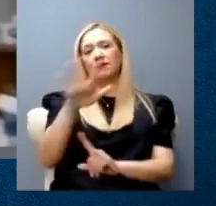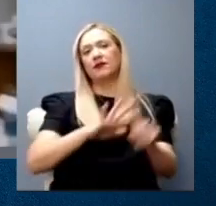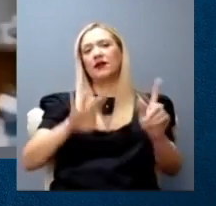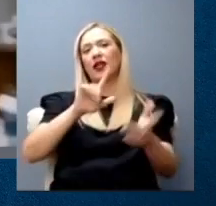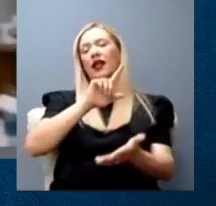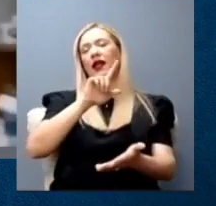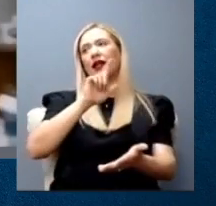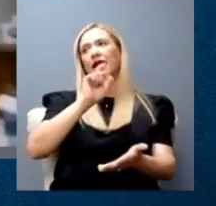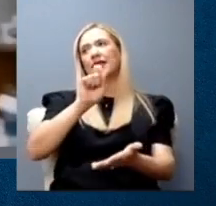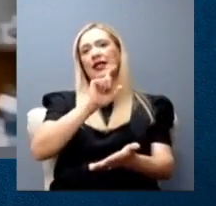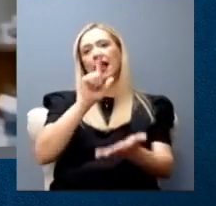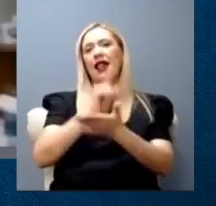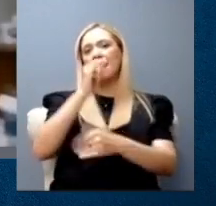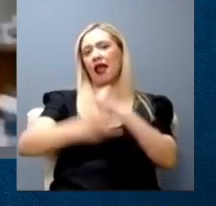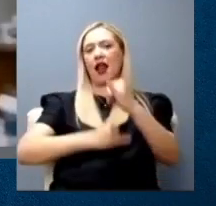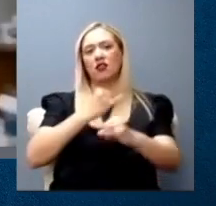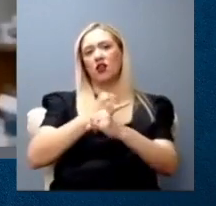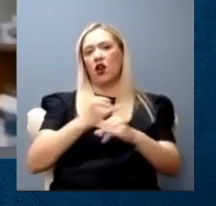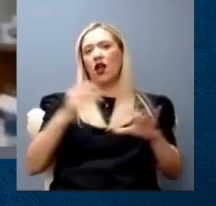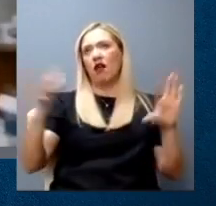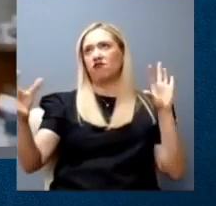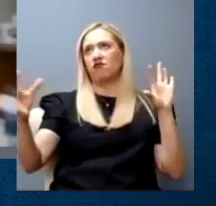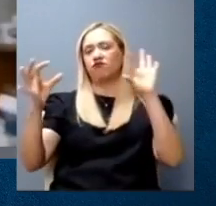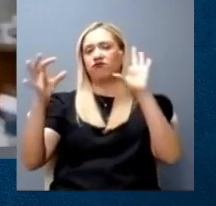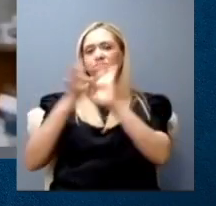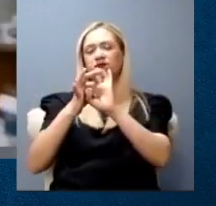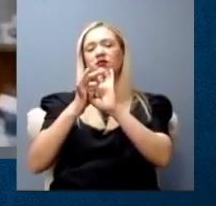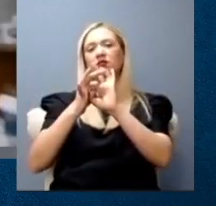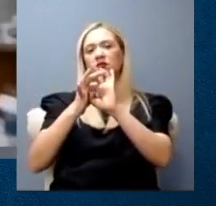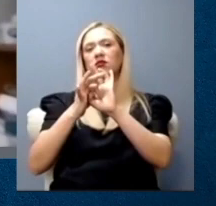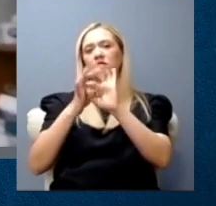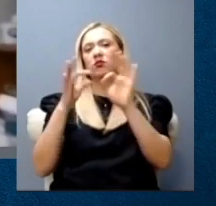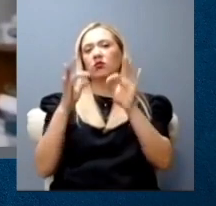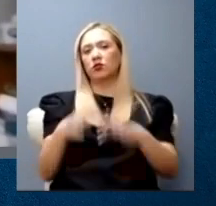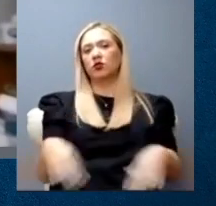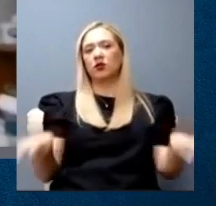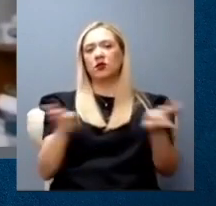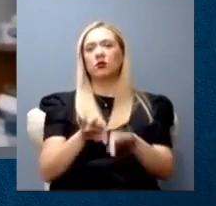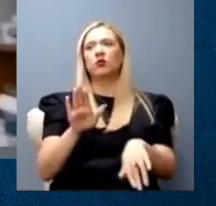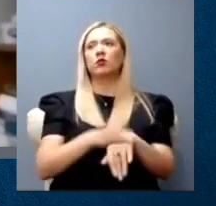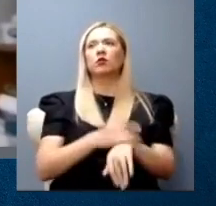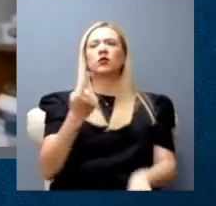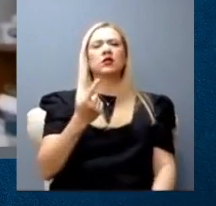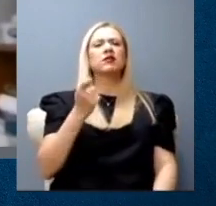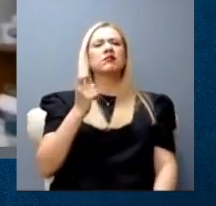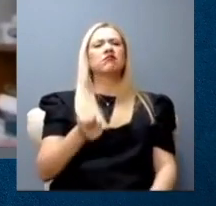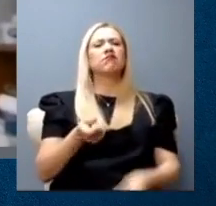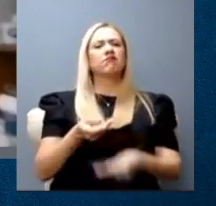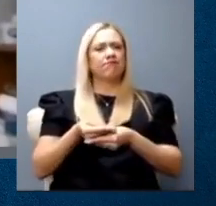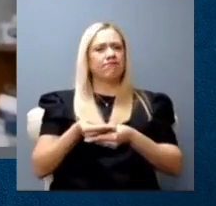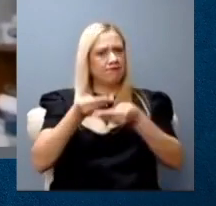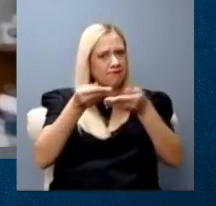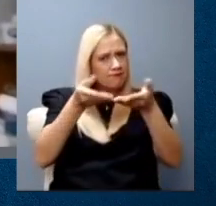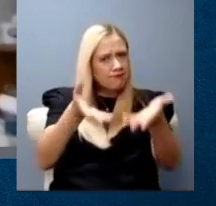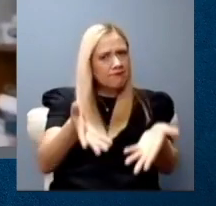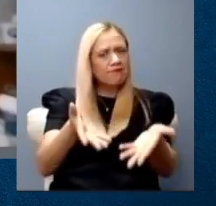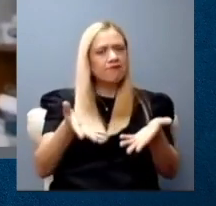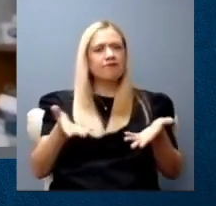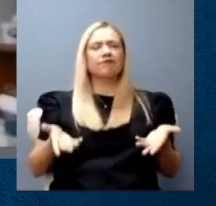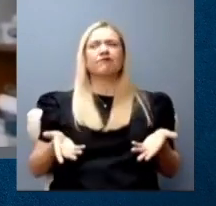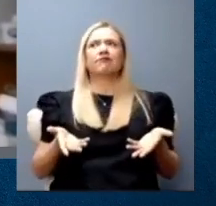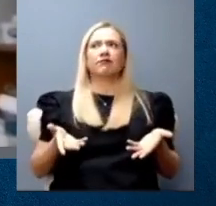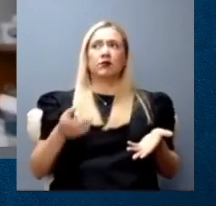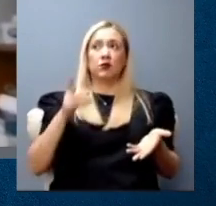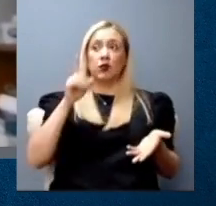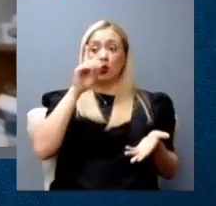los derechos humanos. Es un actor fundamental no solamente en brindar a que somos casi 1